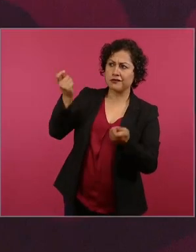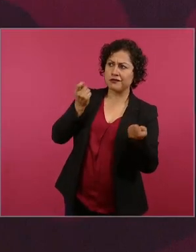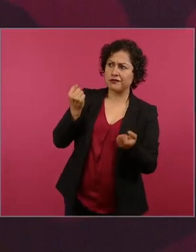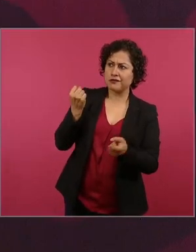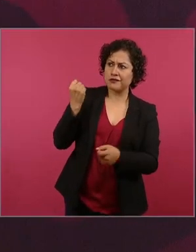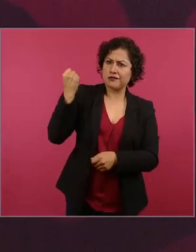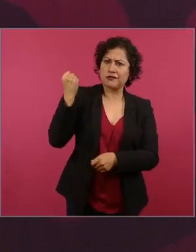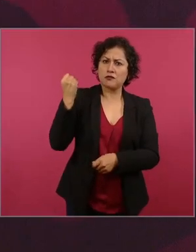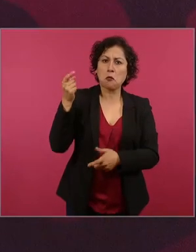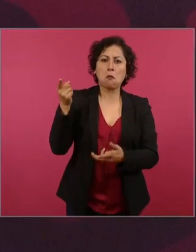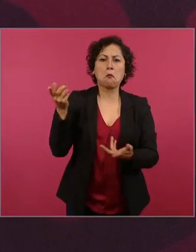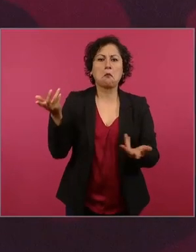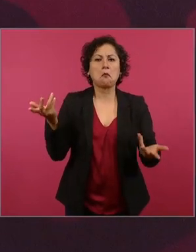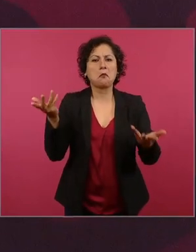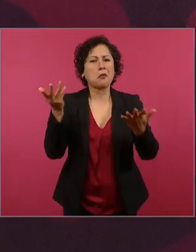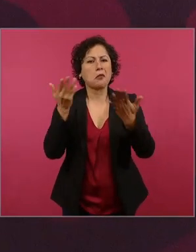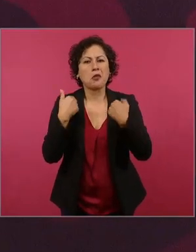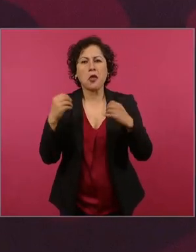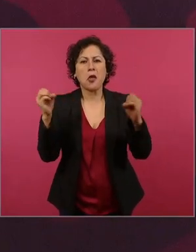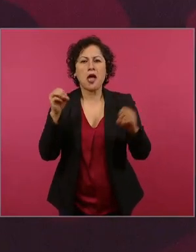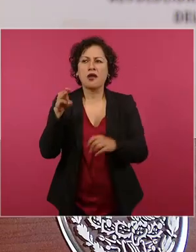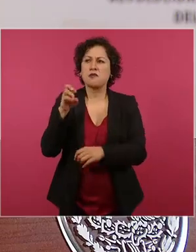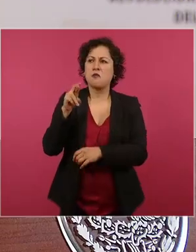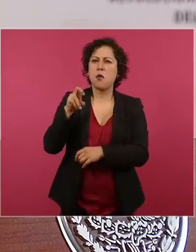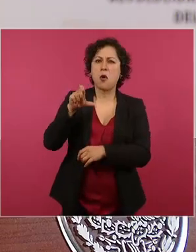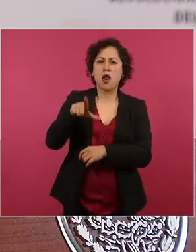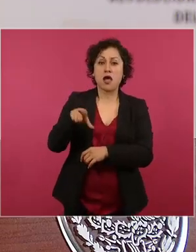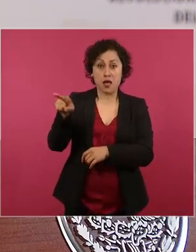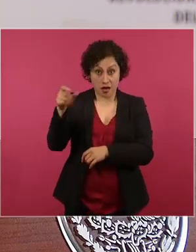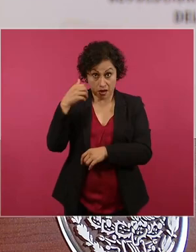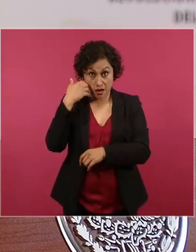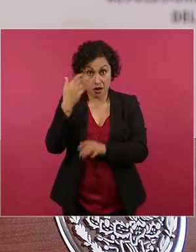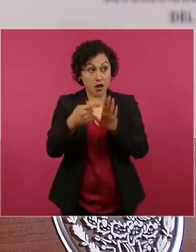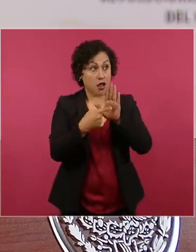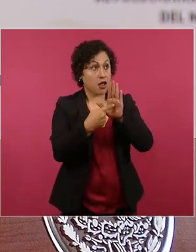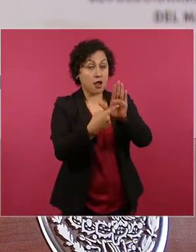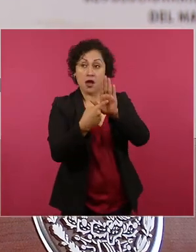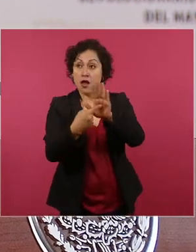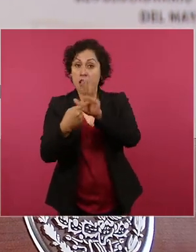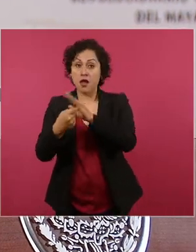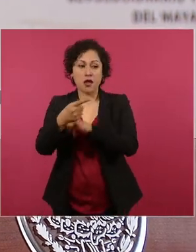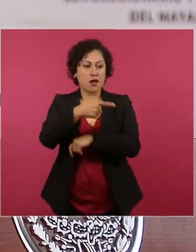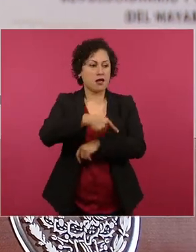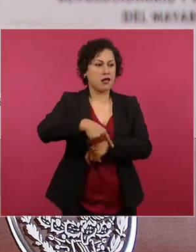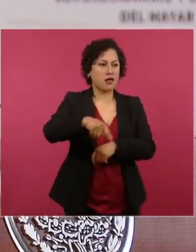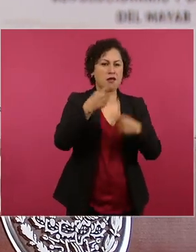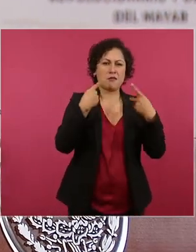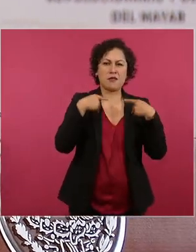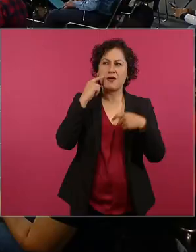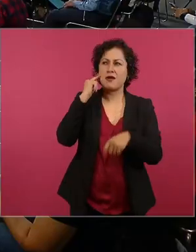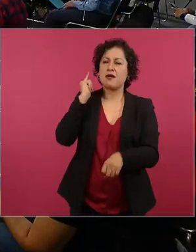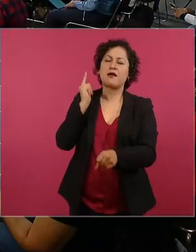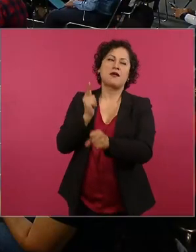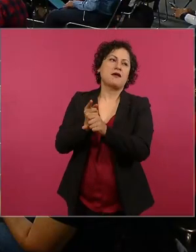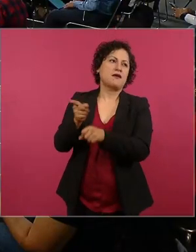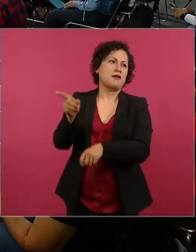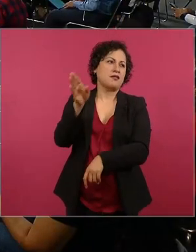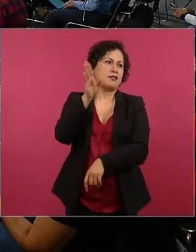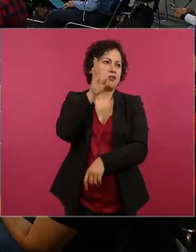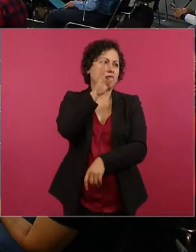una campaña si no hay autoridad moral? Y además, otra cosa que ayer recordé,